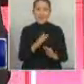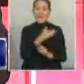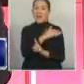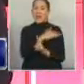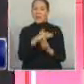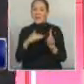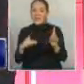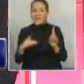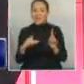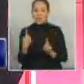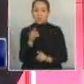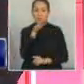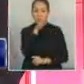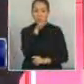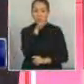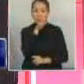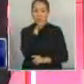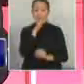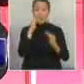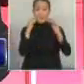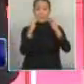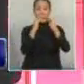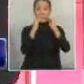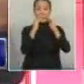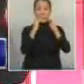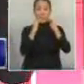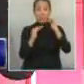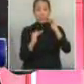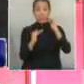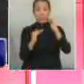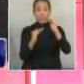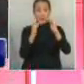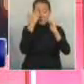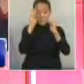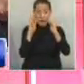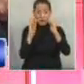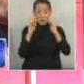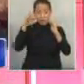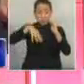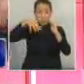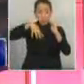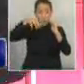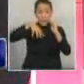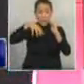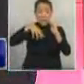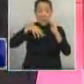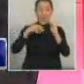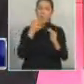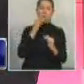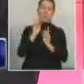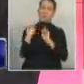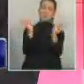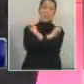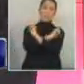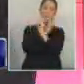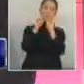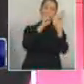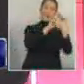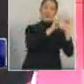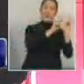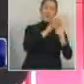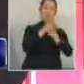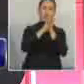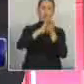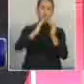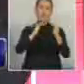una gotera. Cuando tú tienes la mitad del techo malo, en verdad lo razonable es cambiar el techo, porque uh-huh, no vas a tapar goteras si la